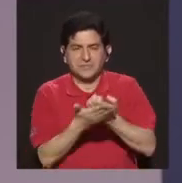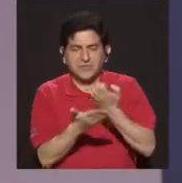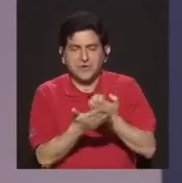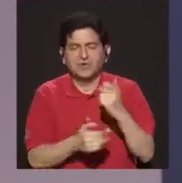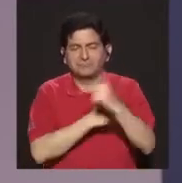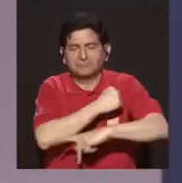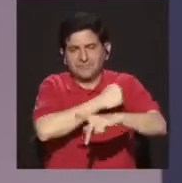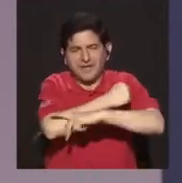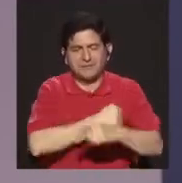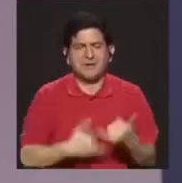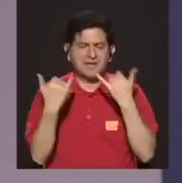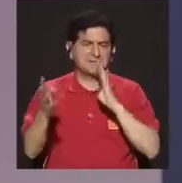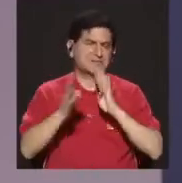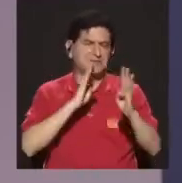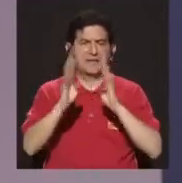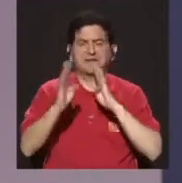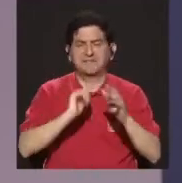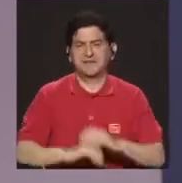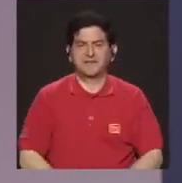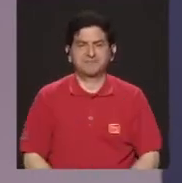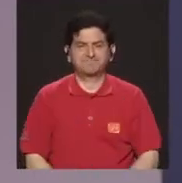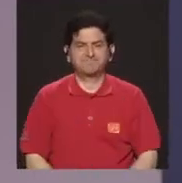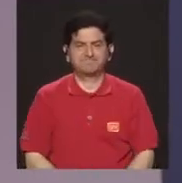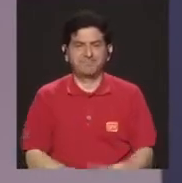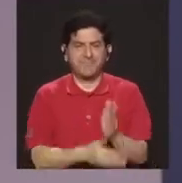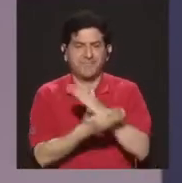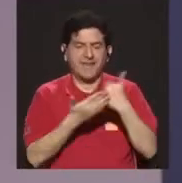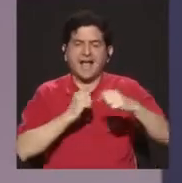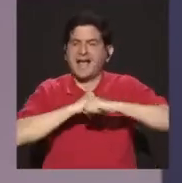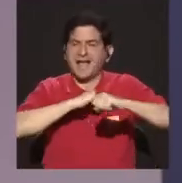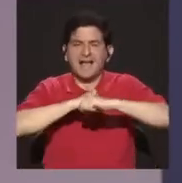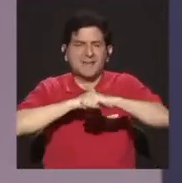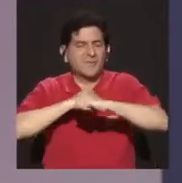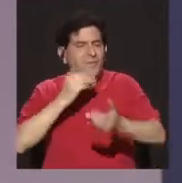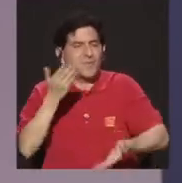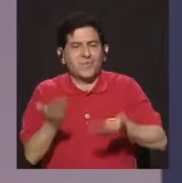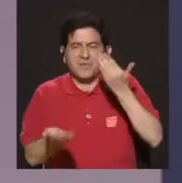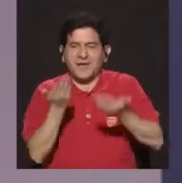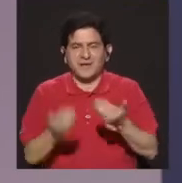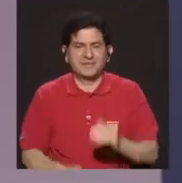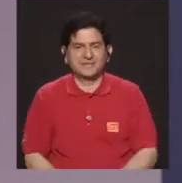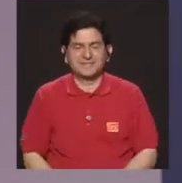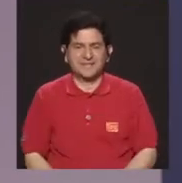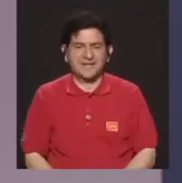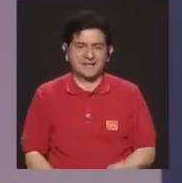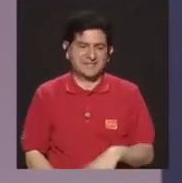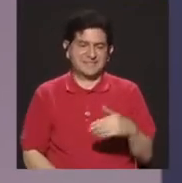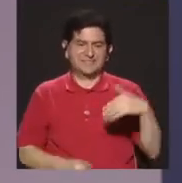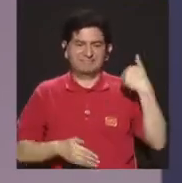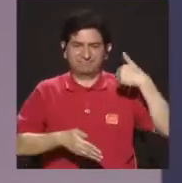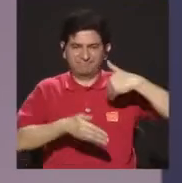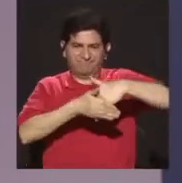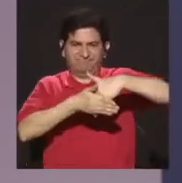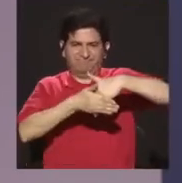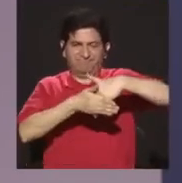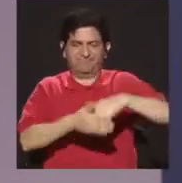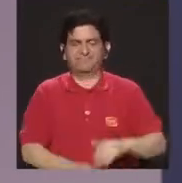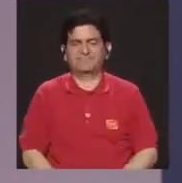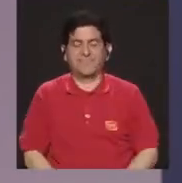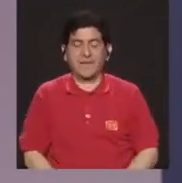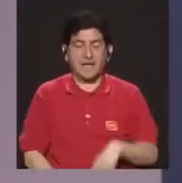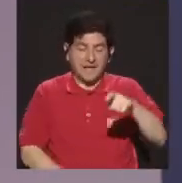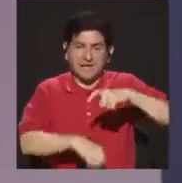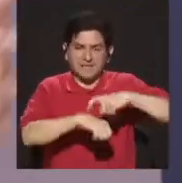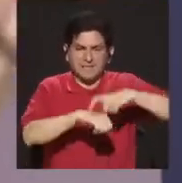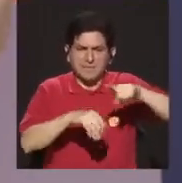y queremos que se venía hablando en el país pues algunas de estas campañas también han tenido que verse de cierta forma contenidas en mejores pues ahí es